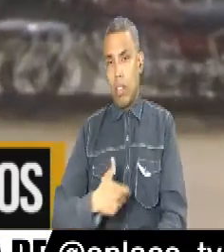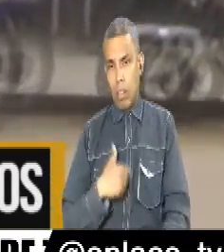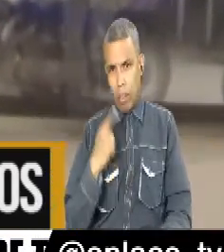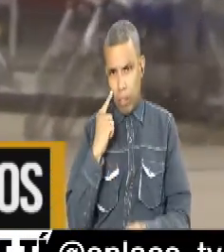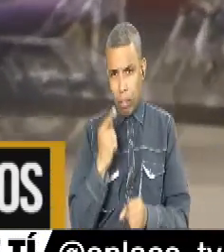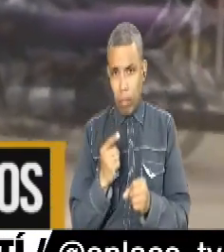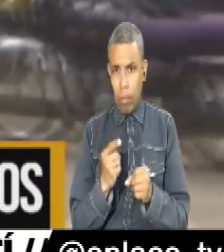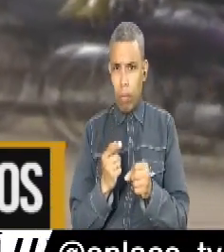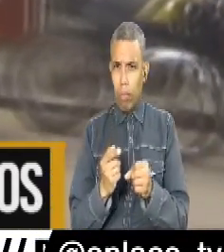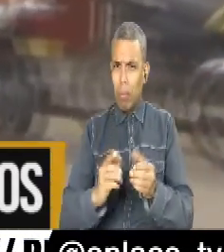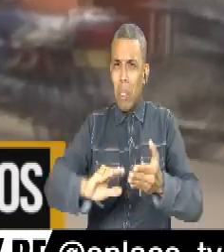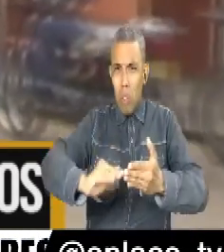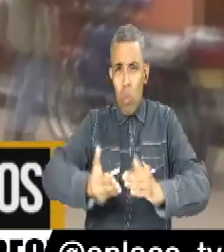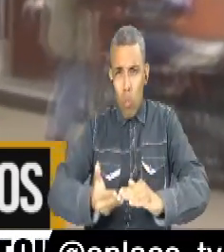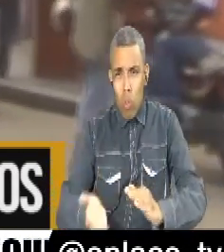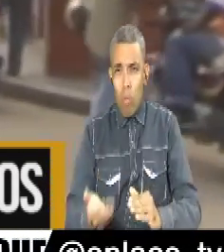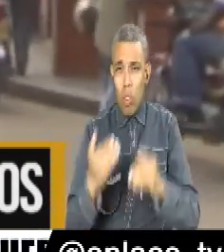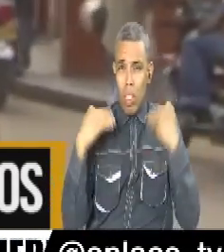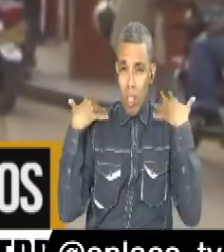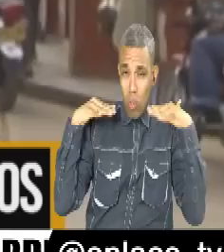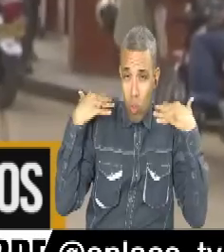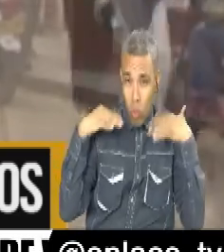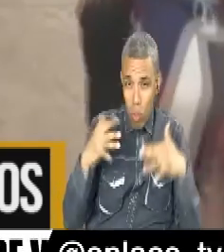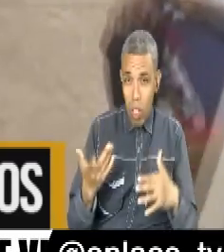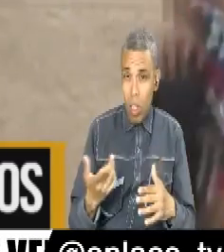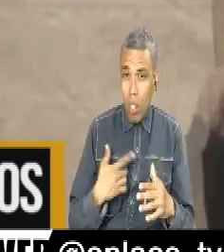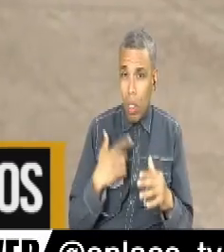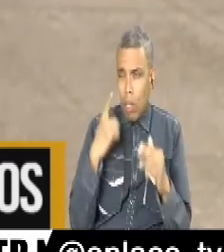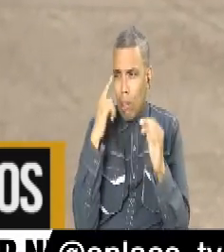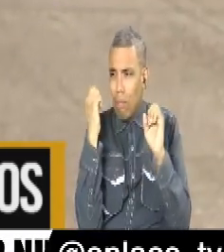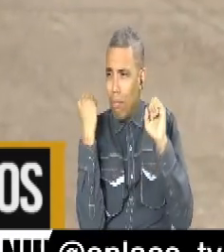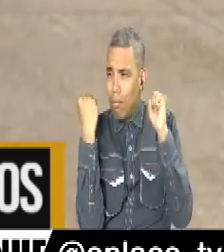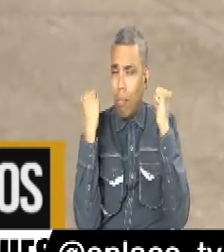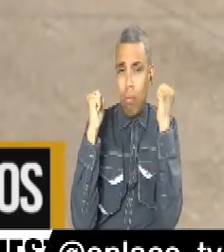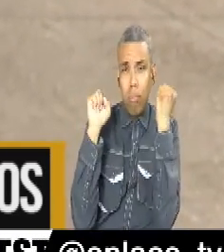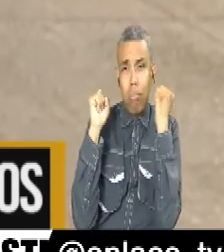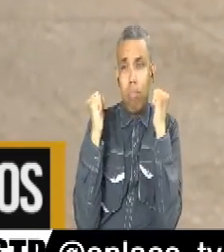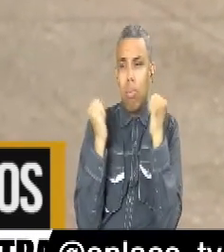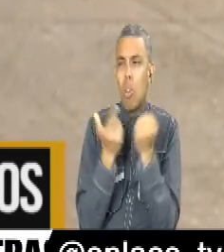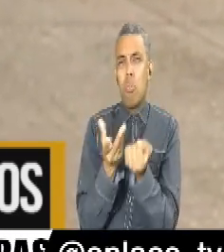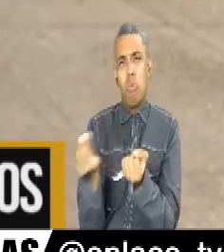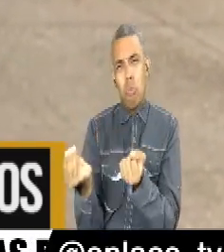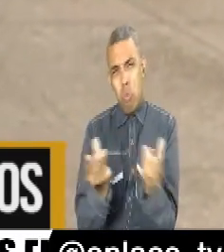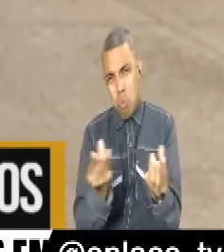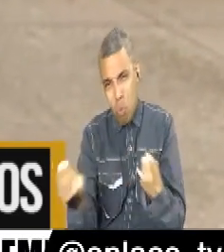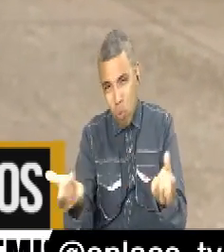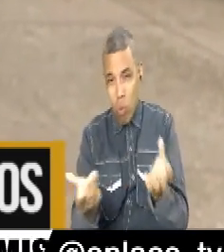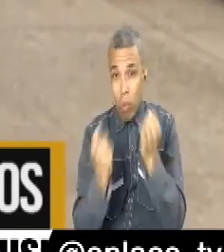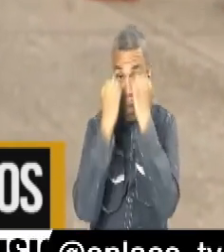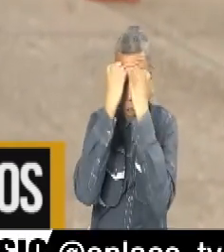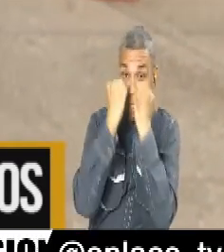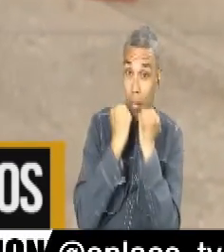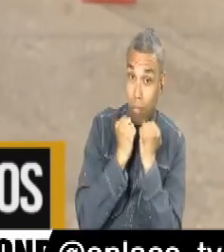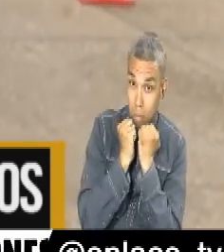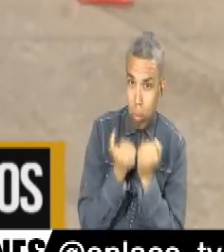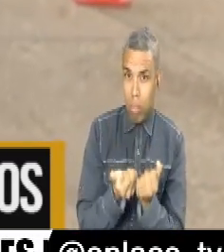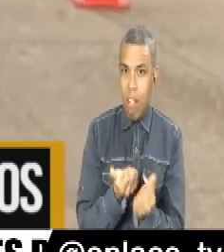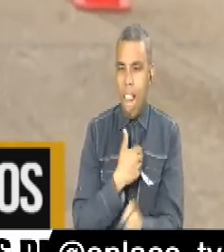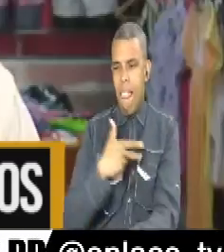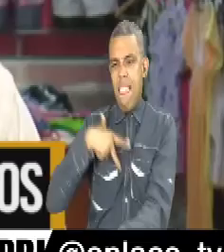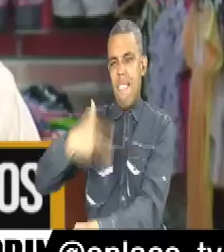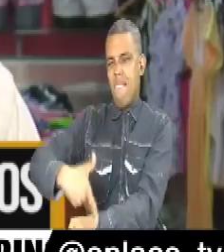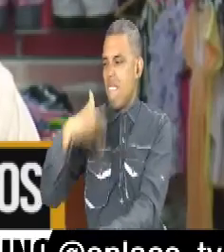los habitantes de la población de San Pablo están en medio de varios grupos delincuenciales. Que hay presencia a nivel urbano y en